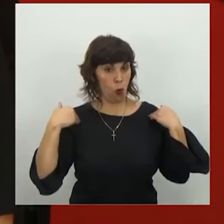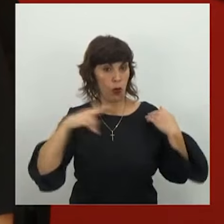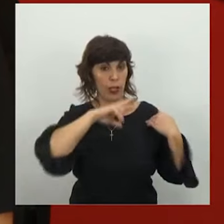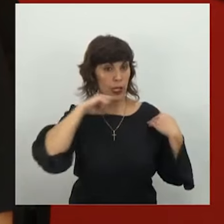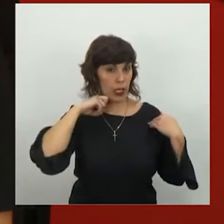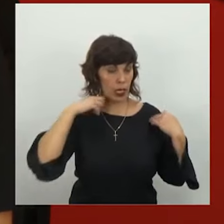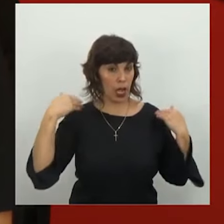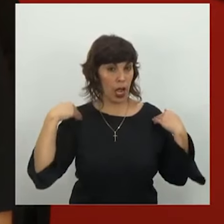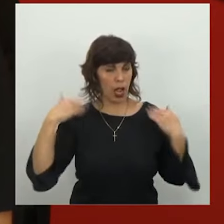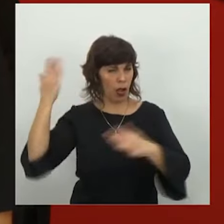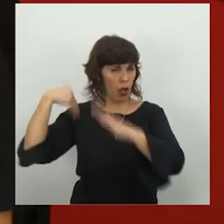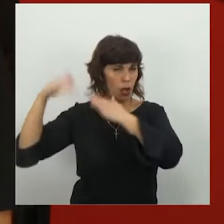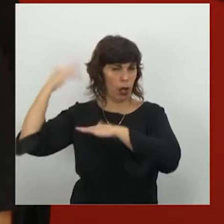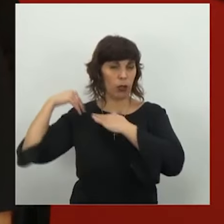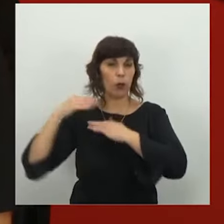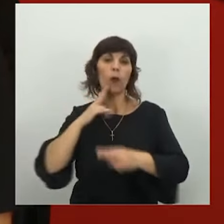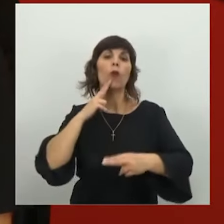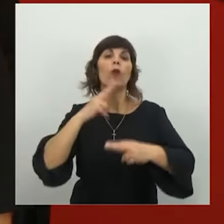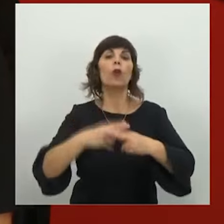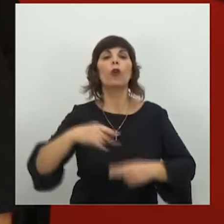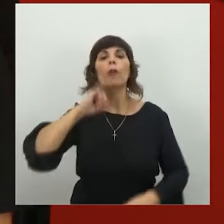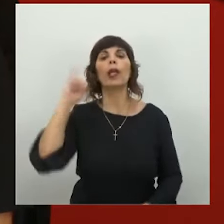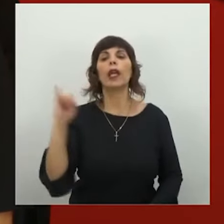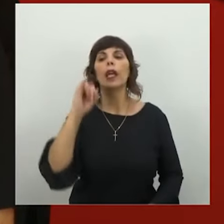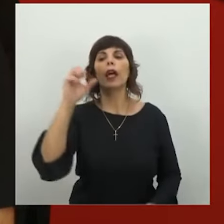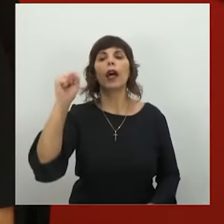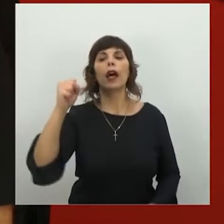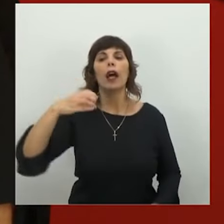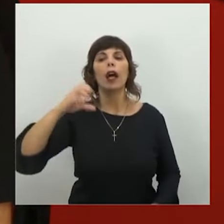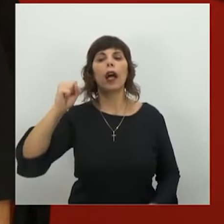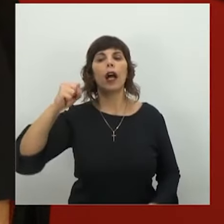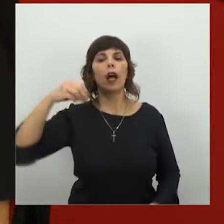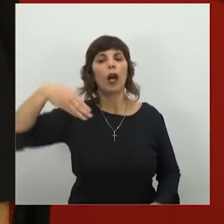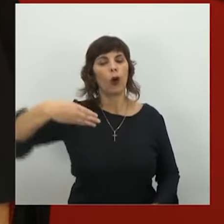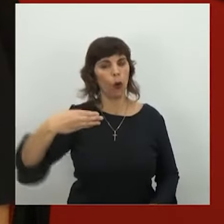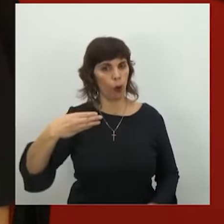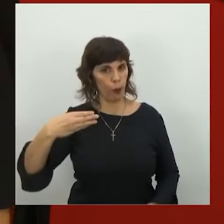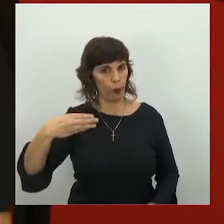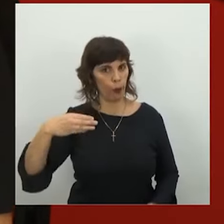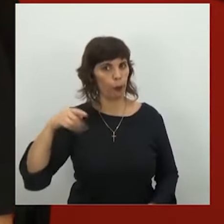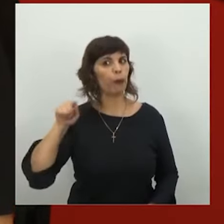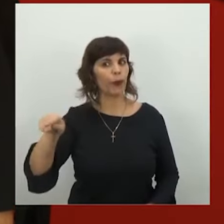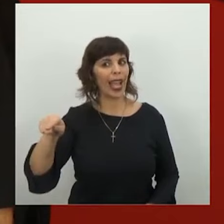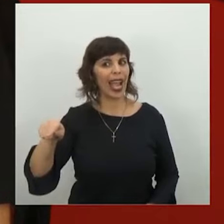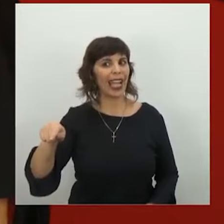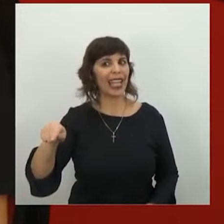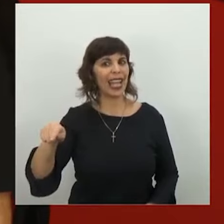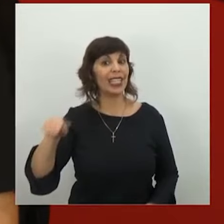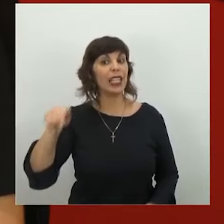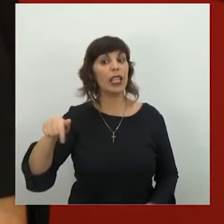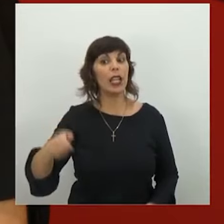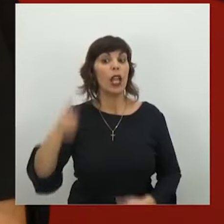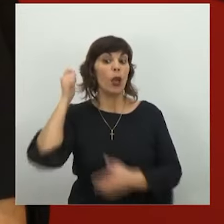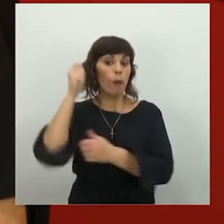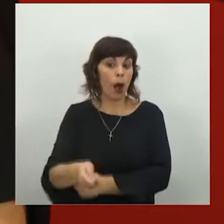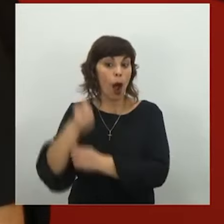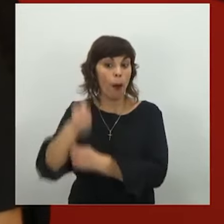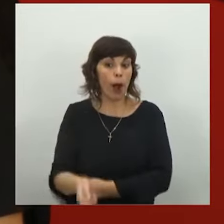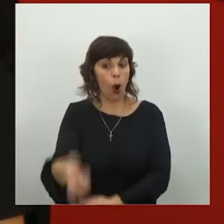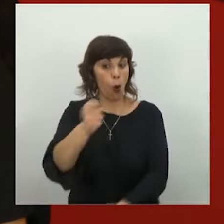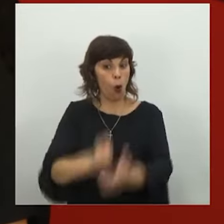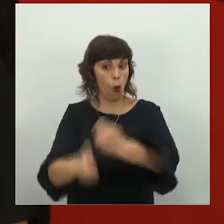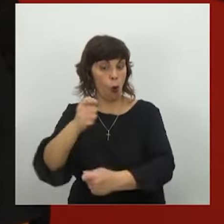José esta herencia. Y estaba allí el pozo de Jacob. Entonces Jesús, cansado del camino, se